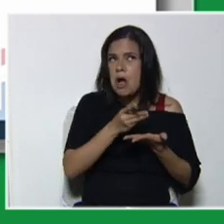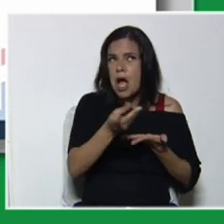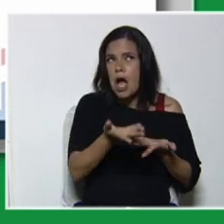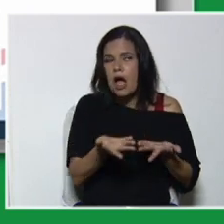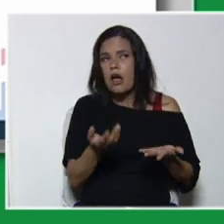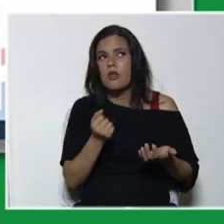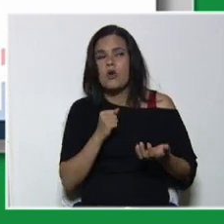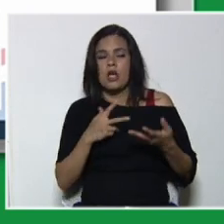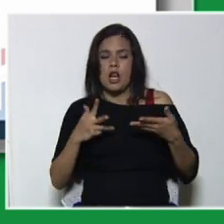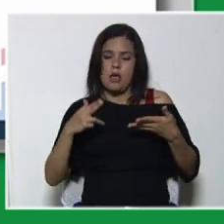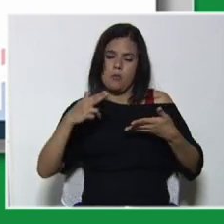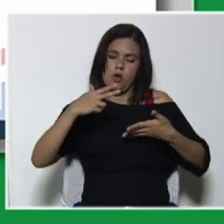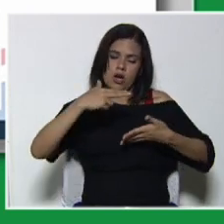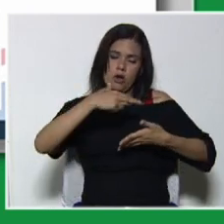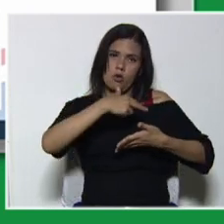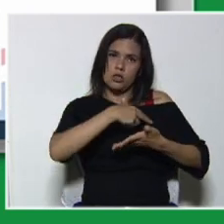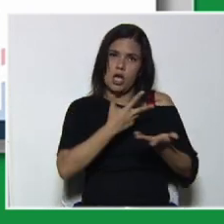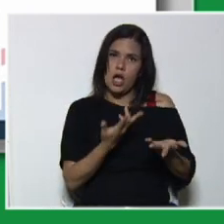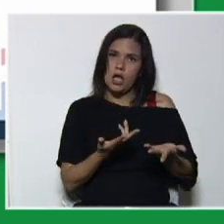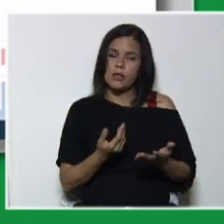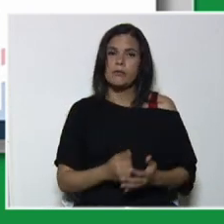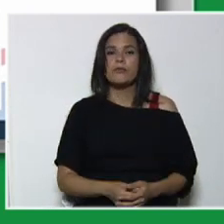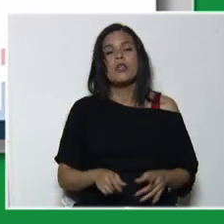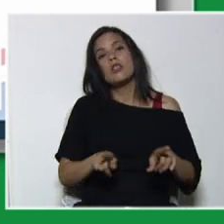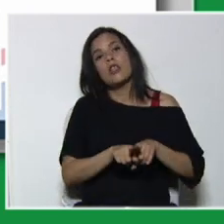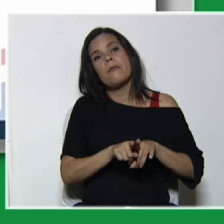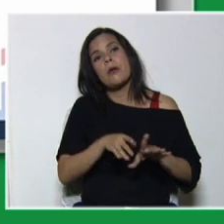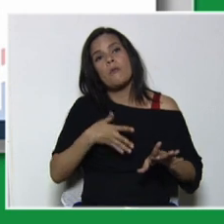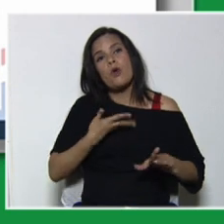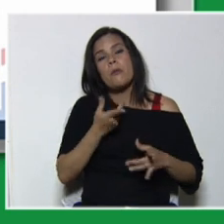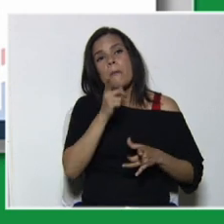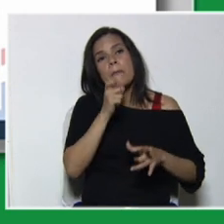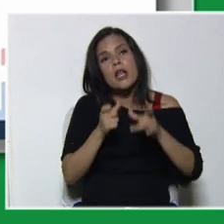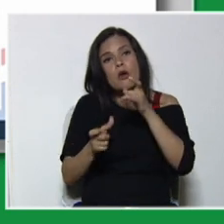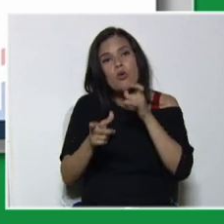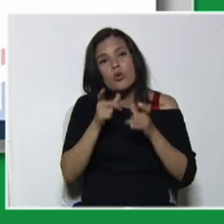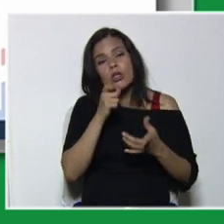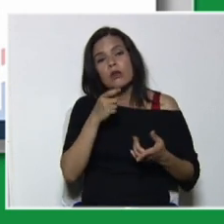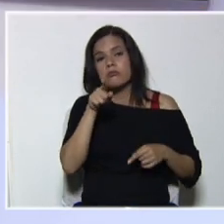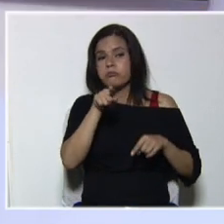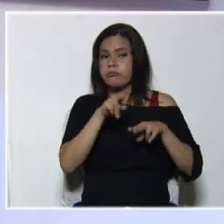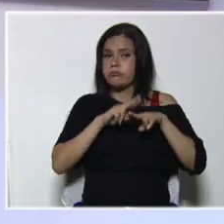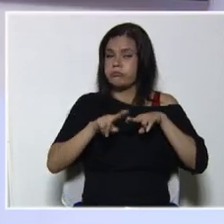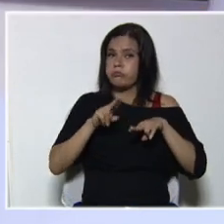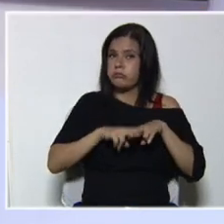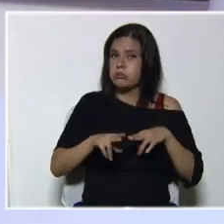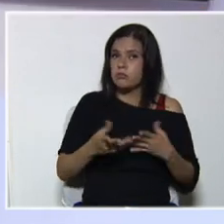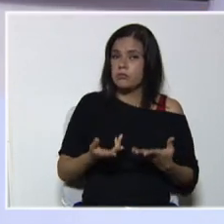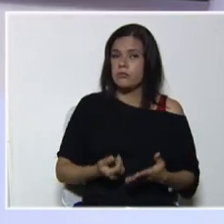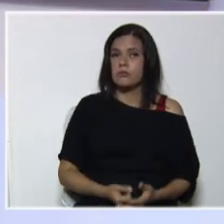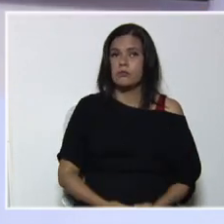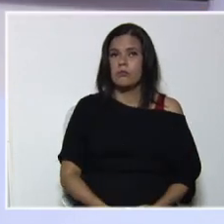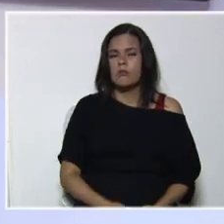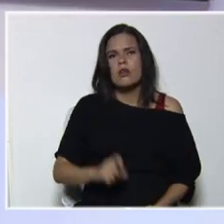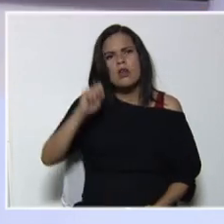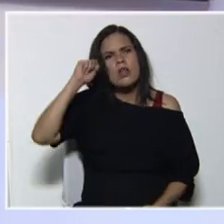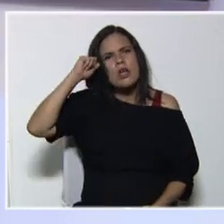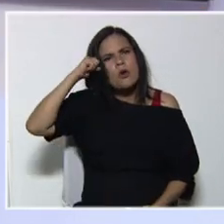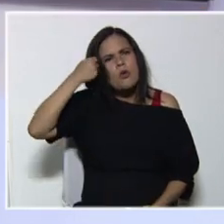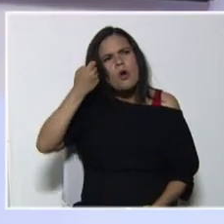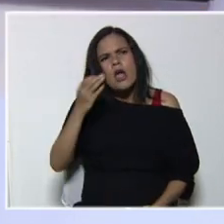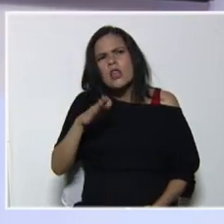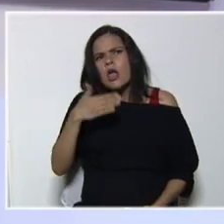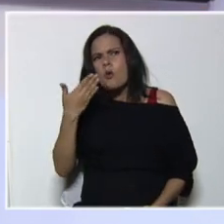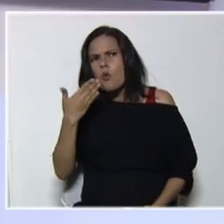las hemos recortado en alguna revista. También le podemos preguntar a ese niño, a esa niña, ¿recuerdas